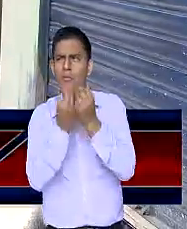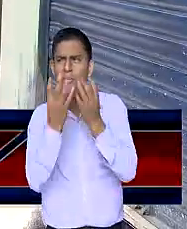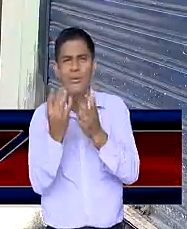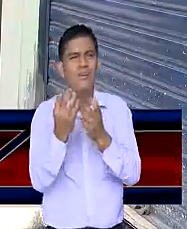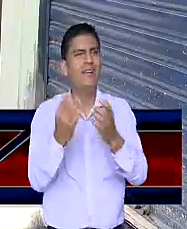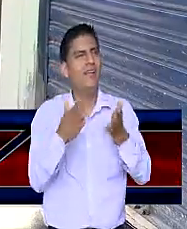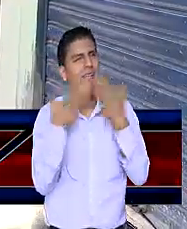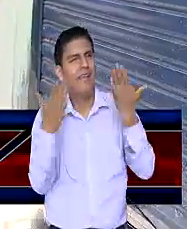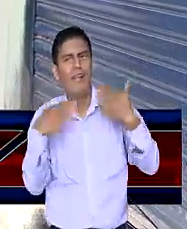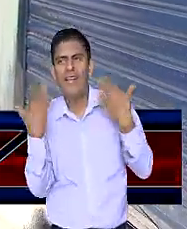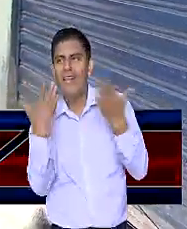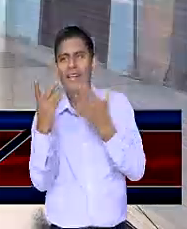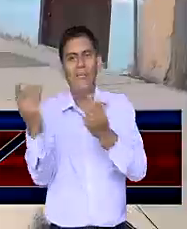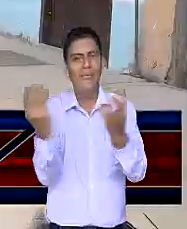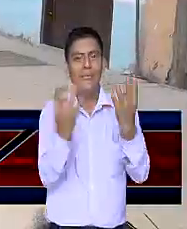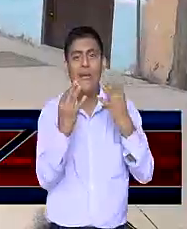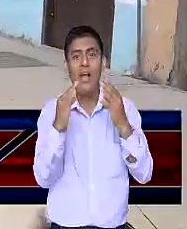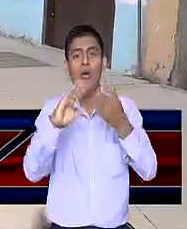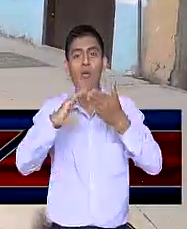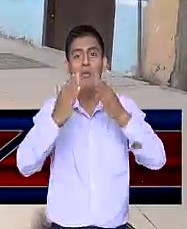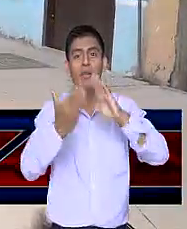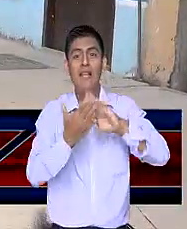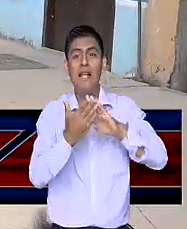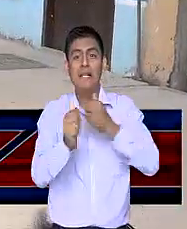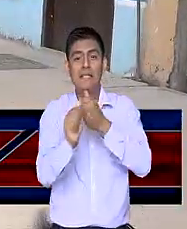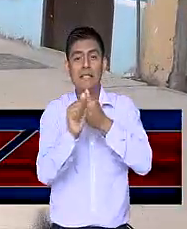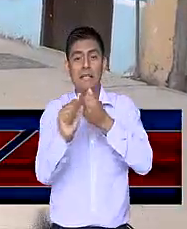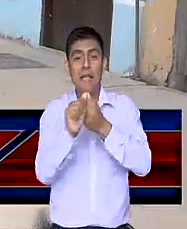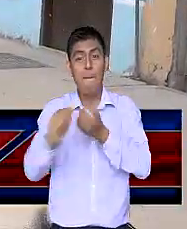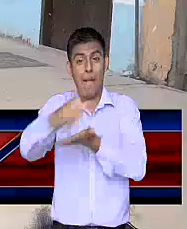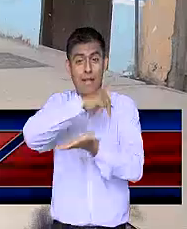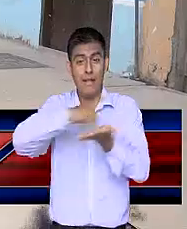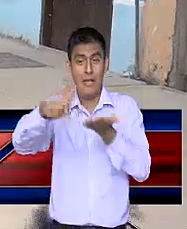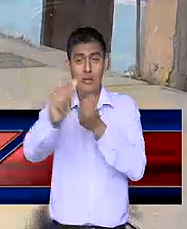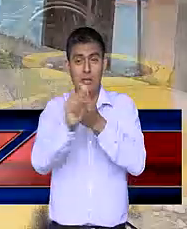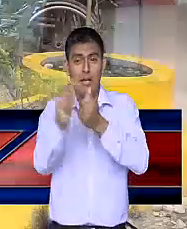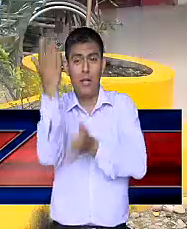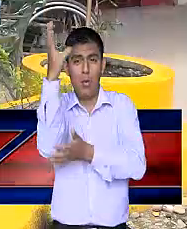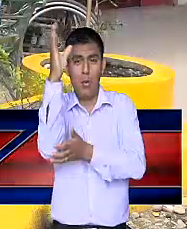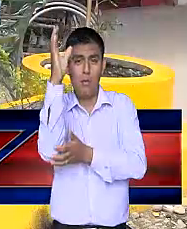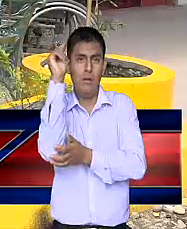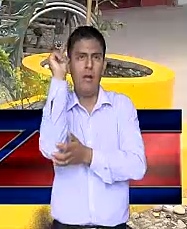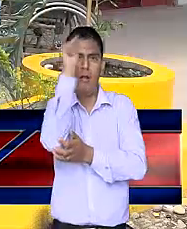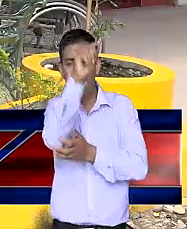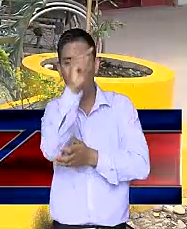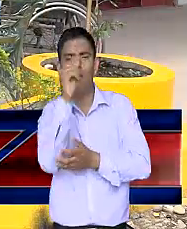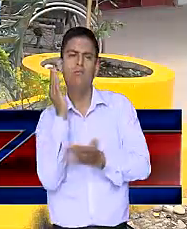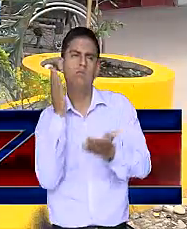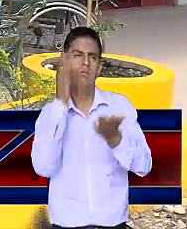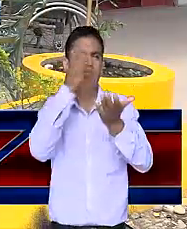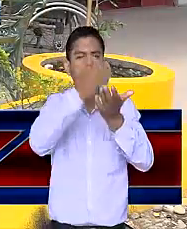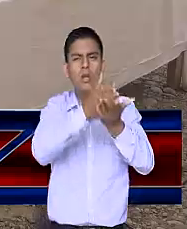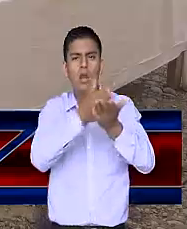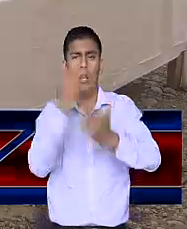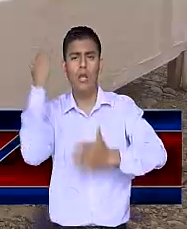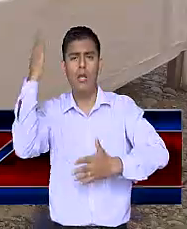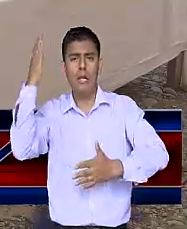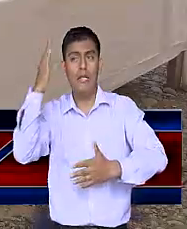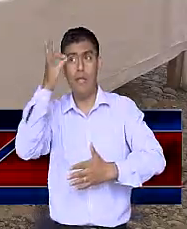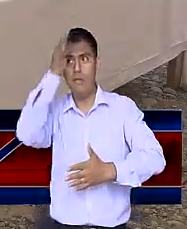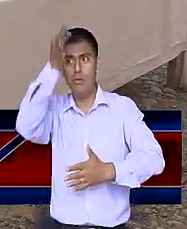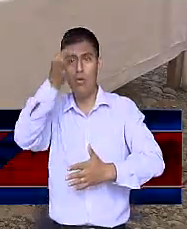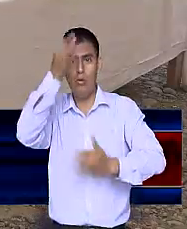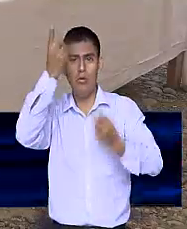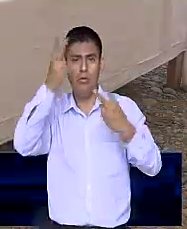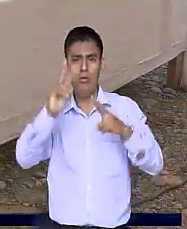y alegría, los habitantes fronterizos de la comunidad de Puerto Nuevo, de la parroquia Pacayacu, recibieron al alcalde de Lago Agrio, Vinicio Vega, quien en compañía